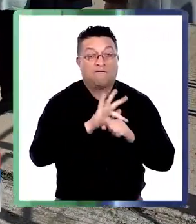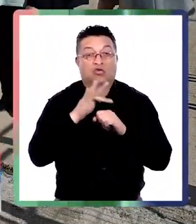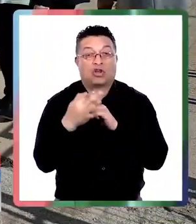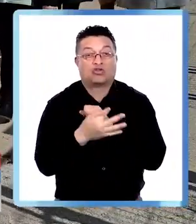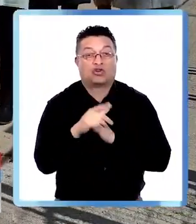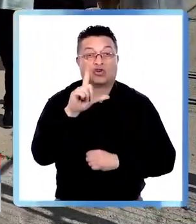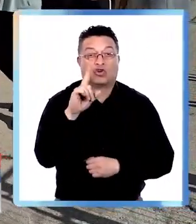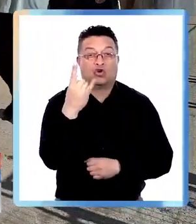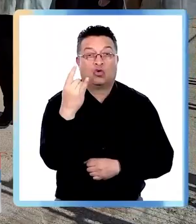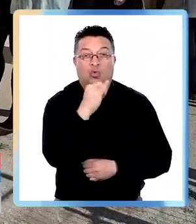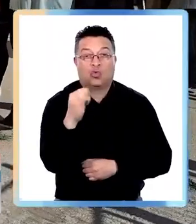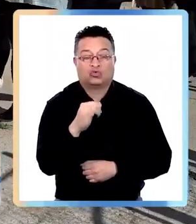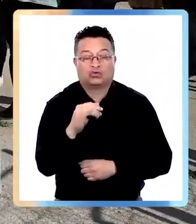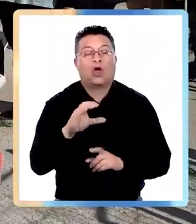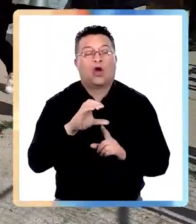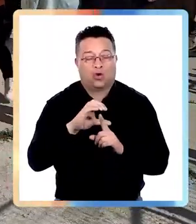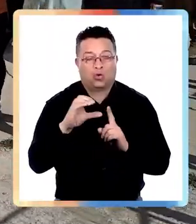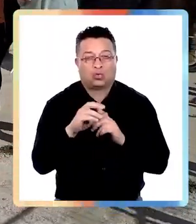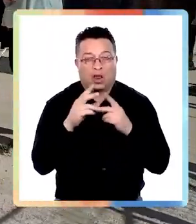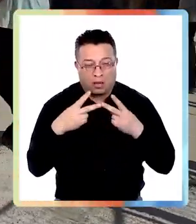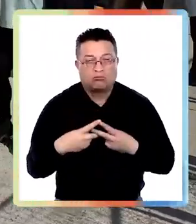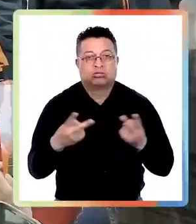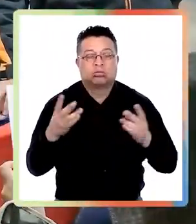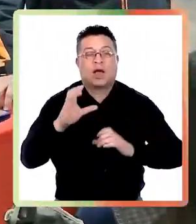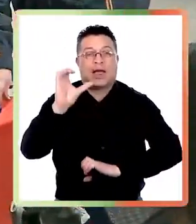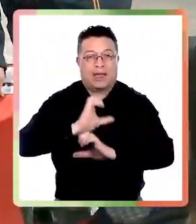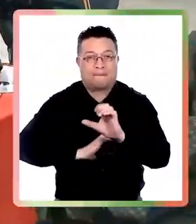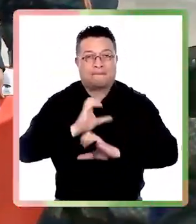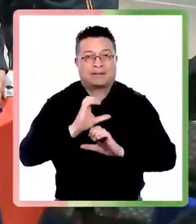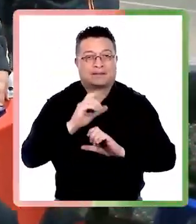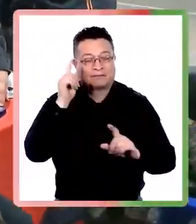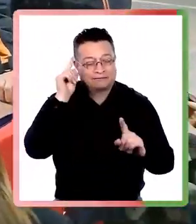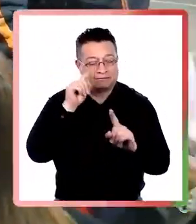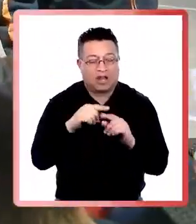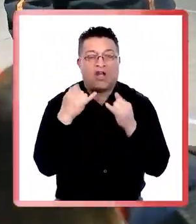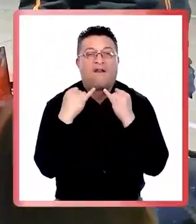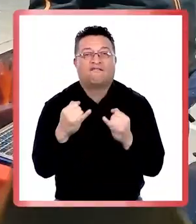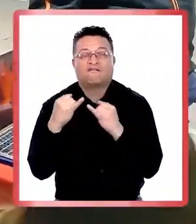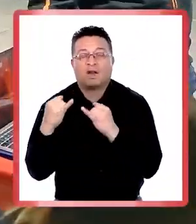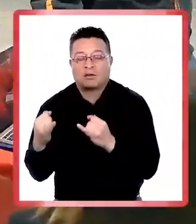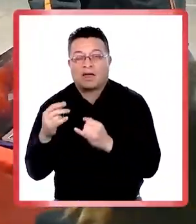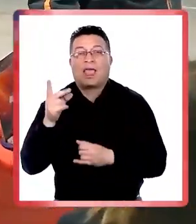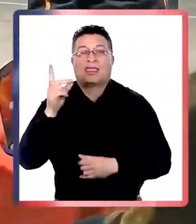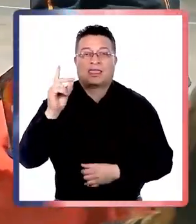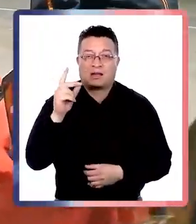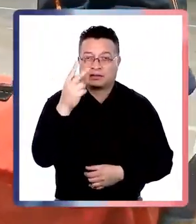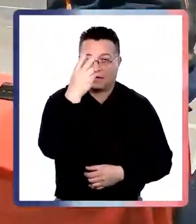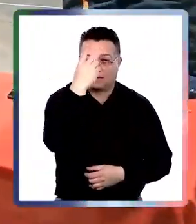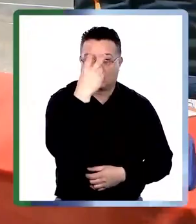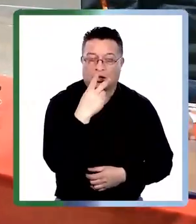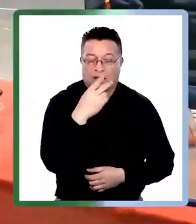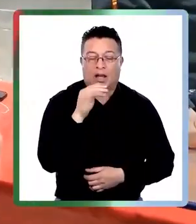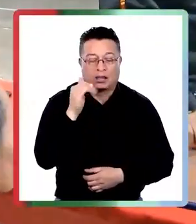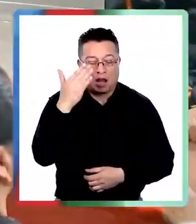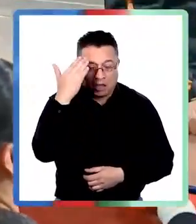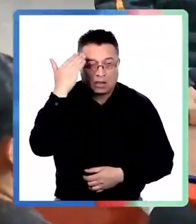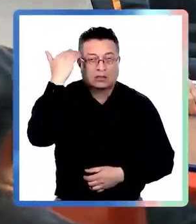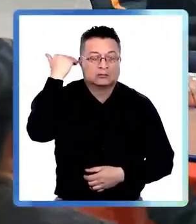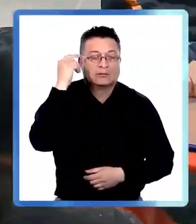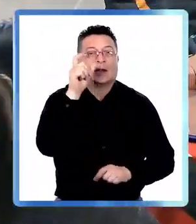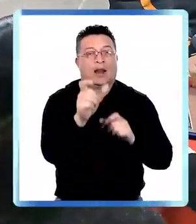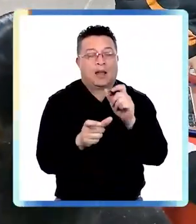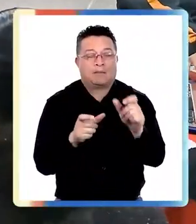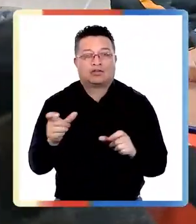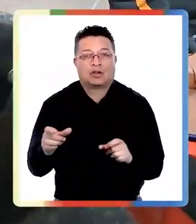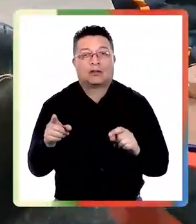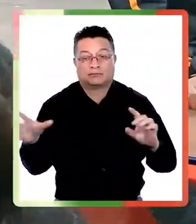una actividad cultural enfocada a empresas con el objetivo de informar sobre la discapacidad visual y concientizar a la población. En el taller